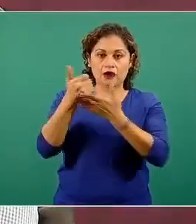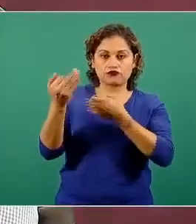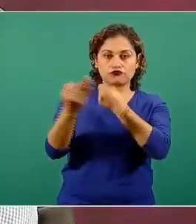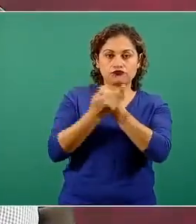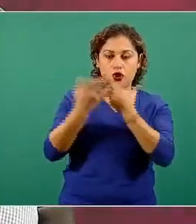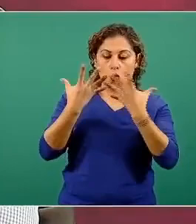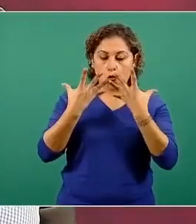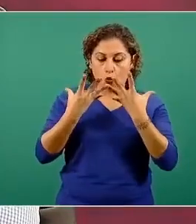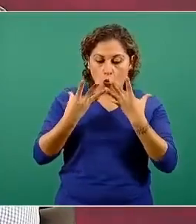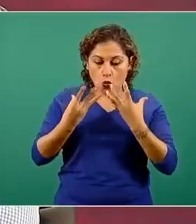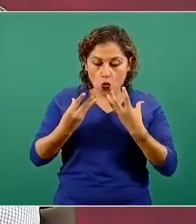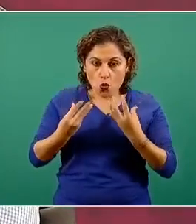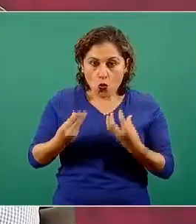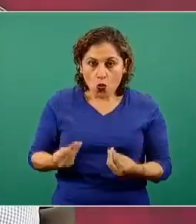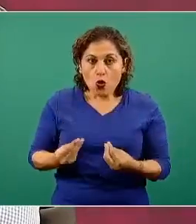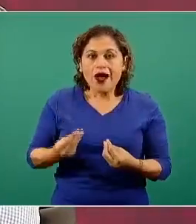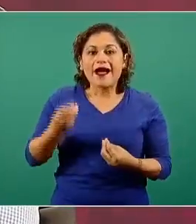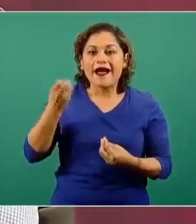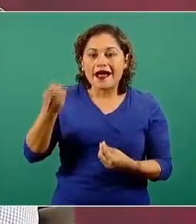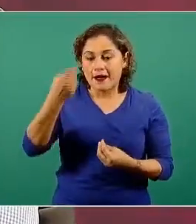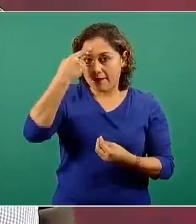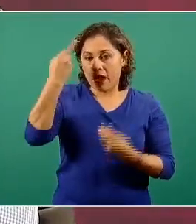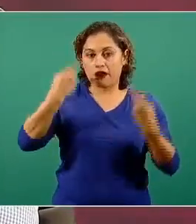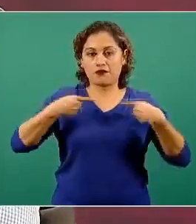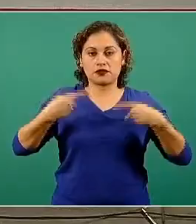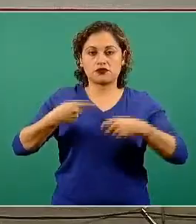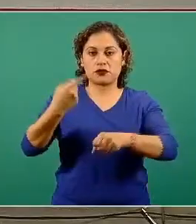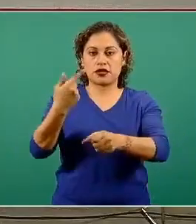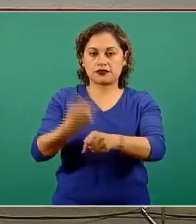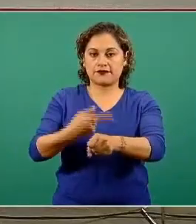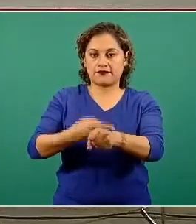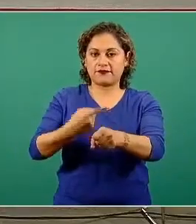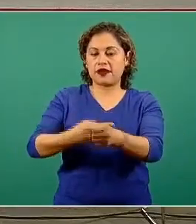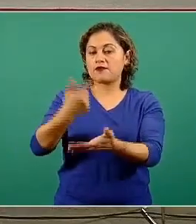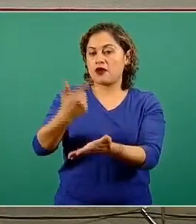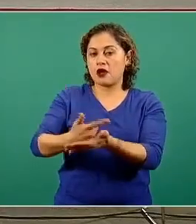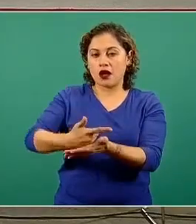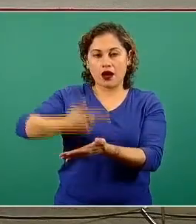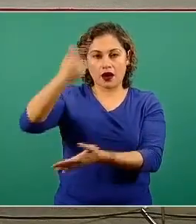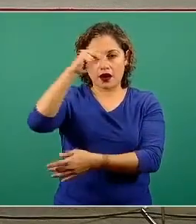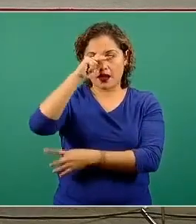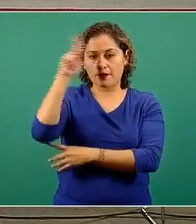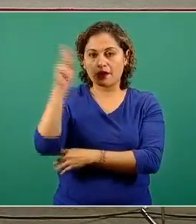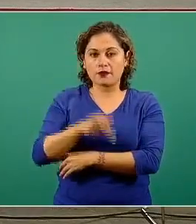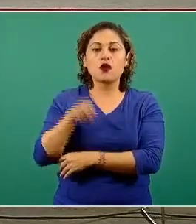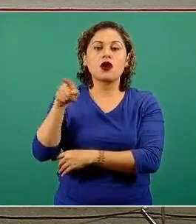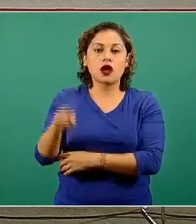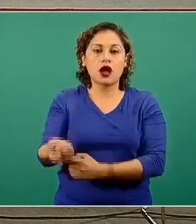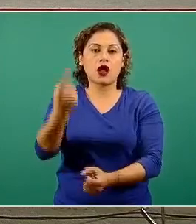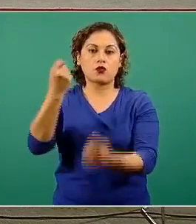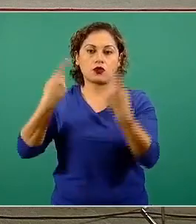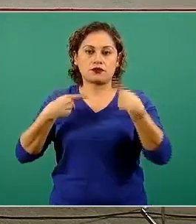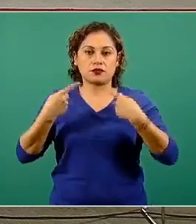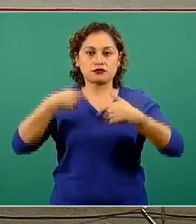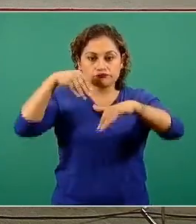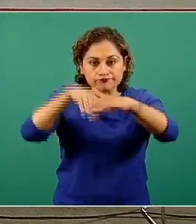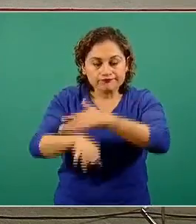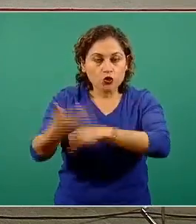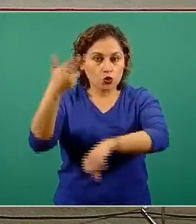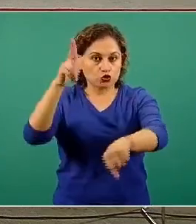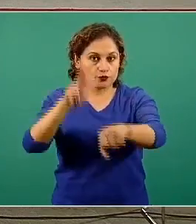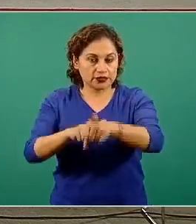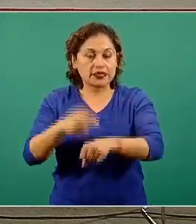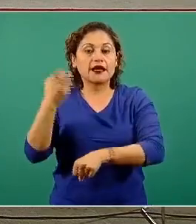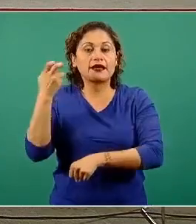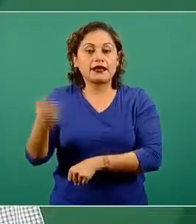utilidad en el paciente grave, es decir, en aquel paciente que presentó complicaciones, que se encuentra hospitalizado y en donde este